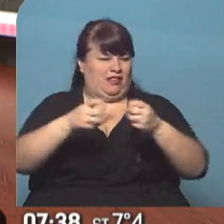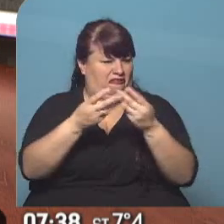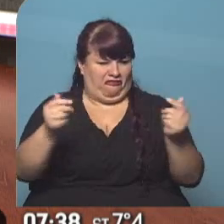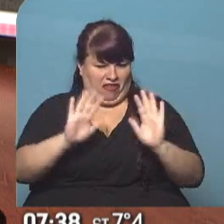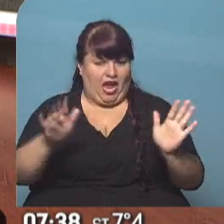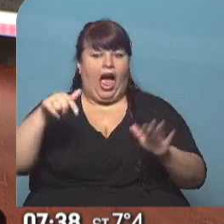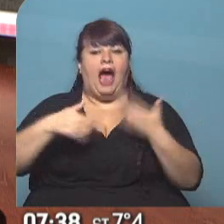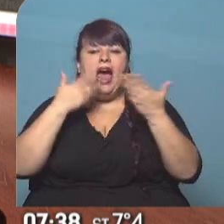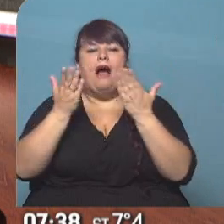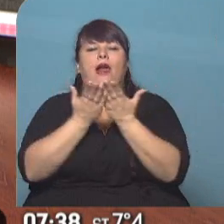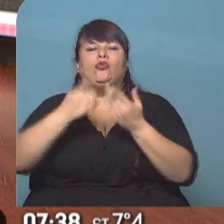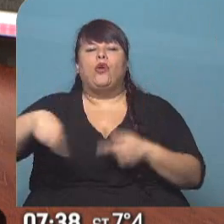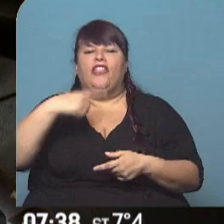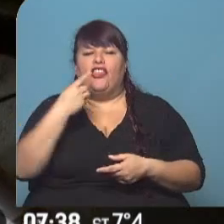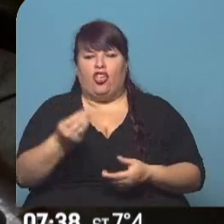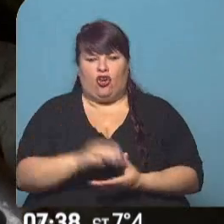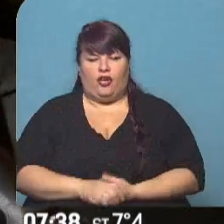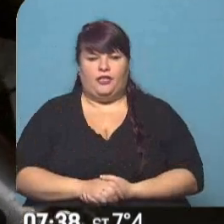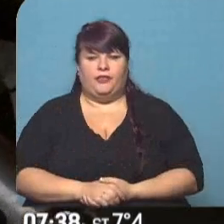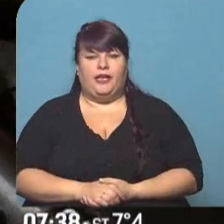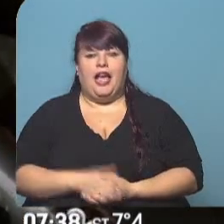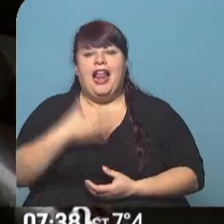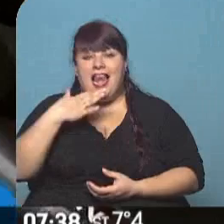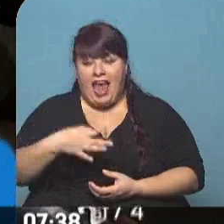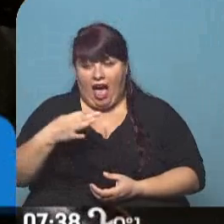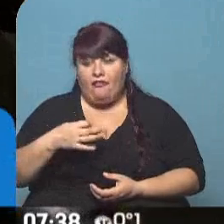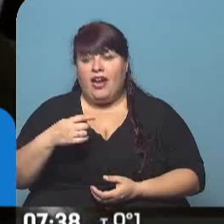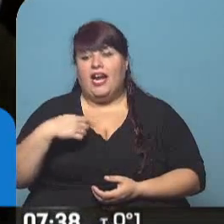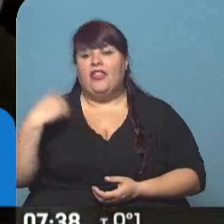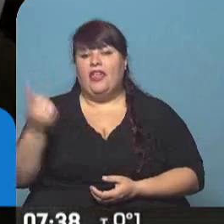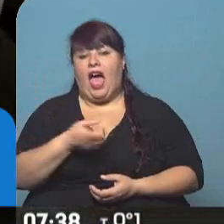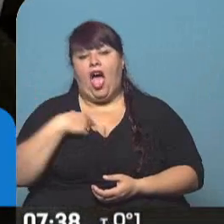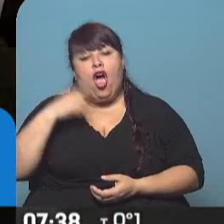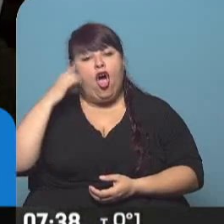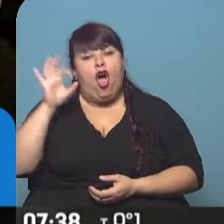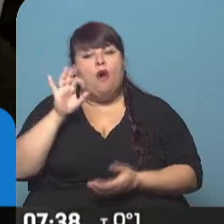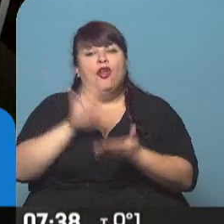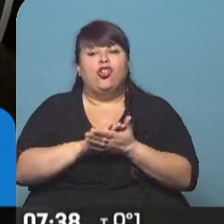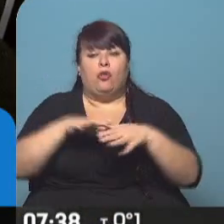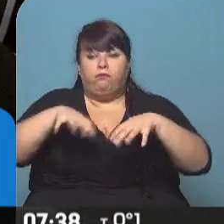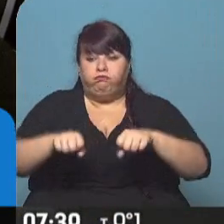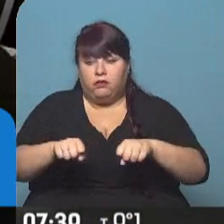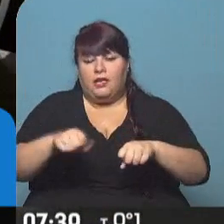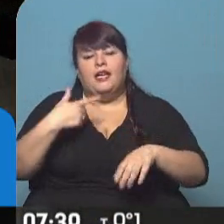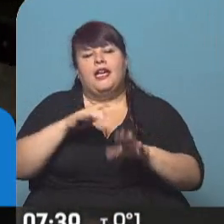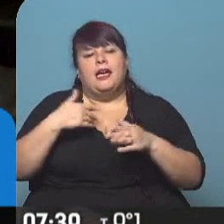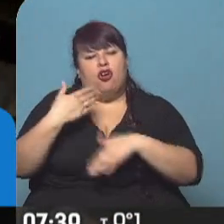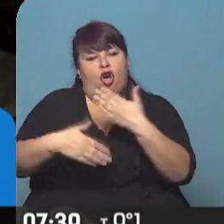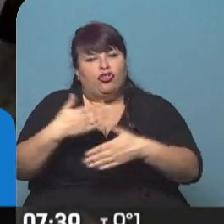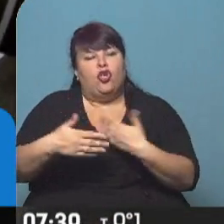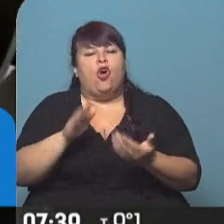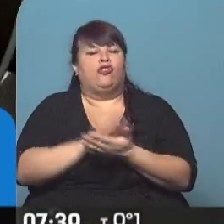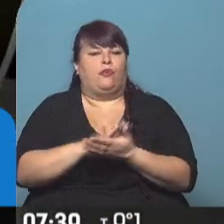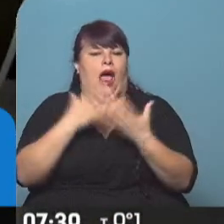La palabra ahora de los estudiantes. La realidad es que nuestra posición con respecto a las tomas es dar un paso adelante